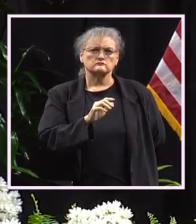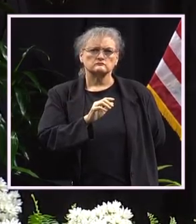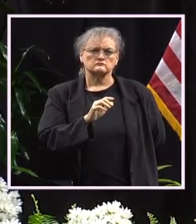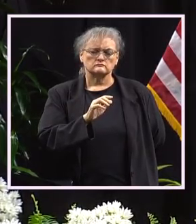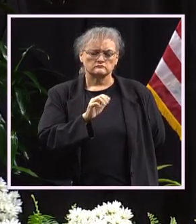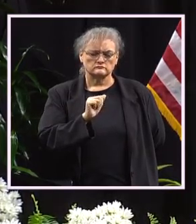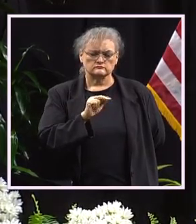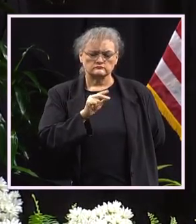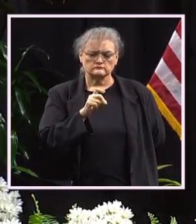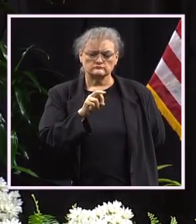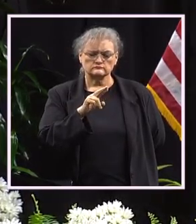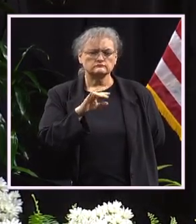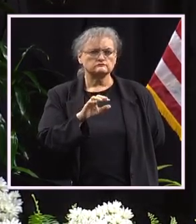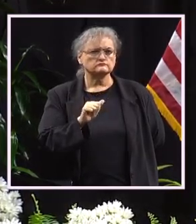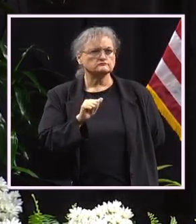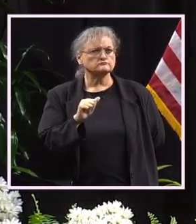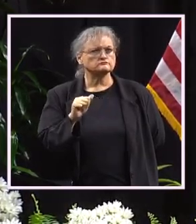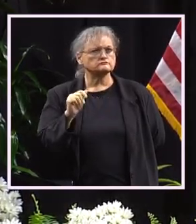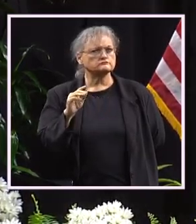Andrea E. Bernal Jara.